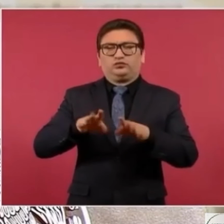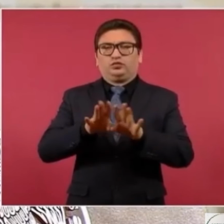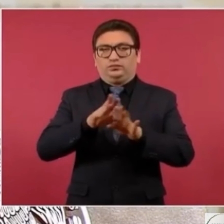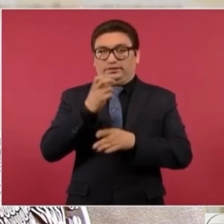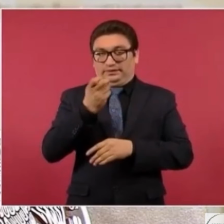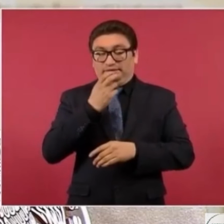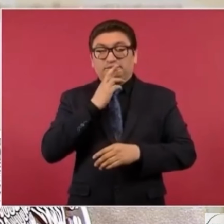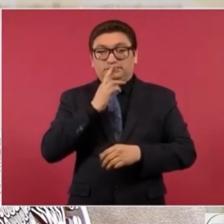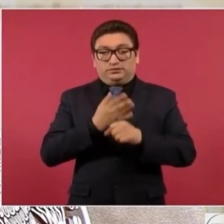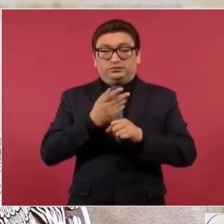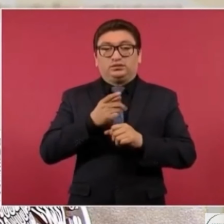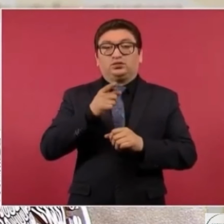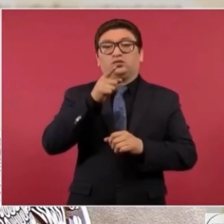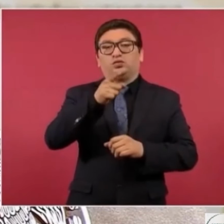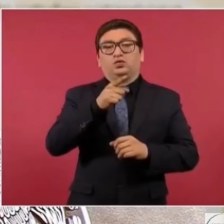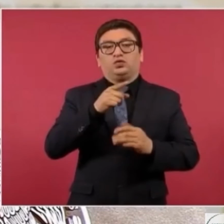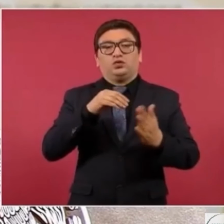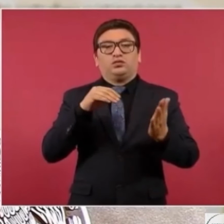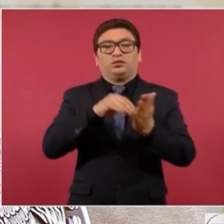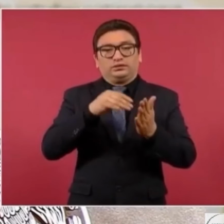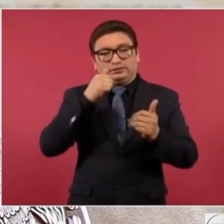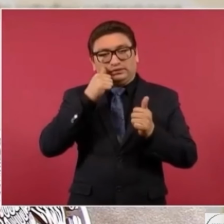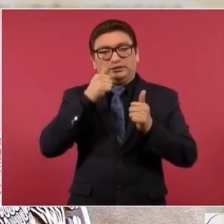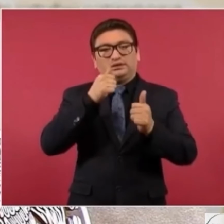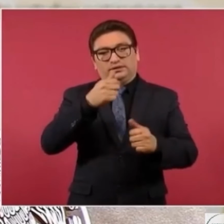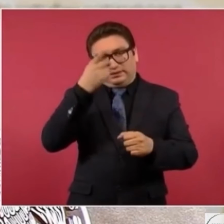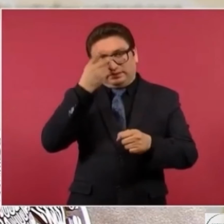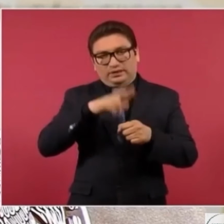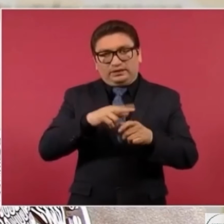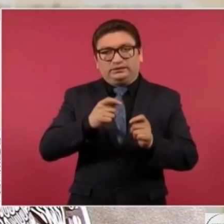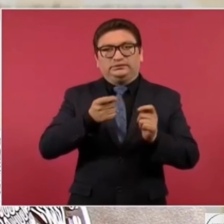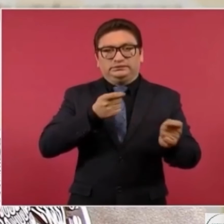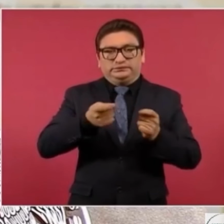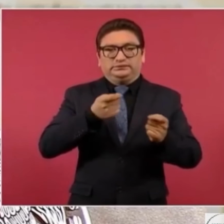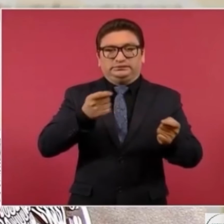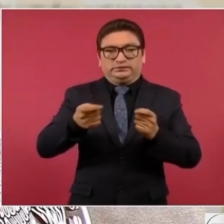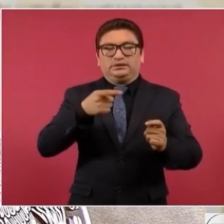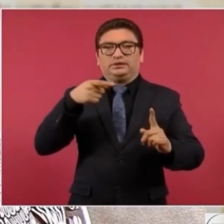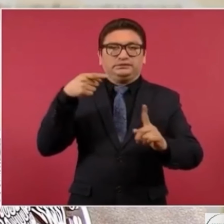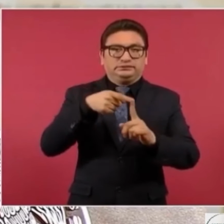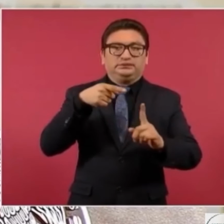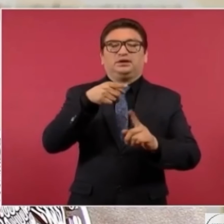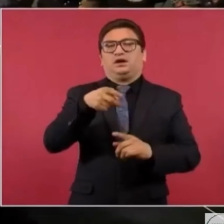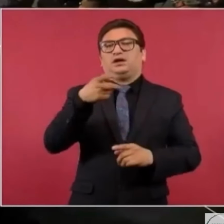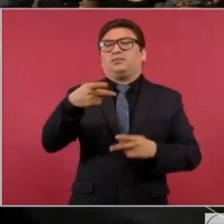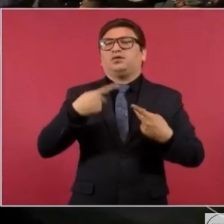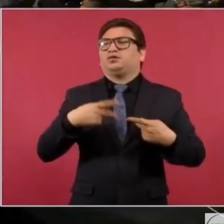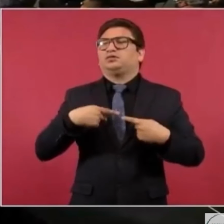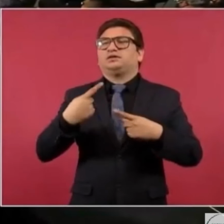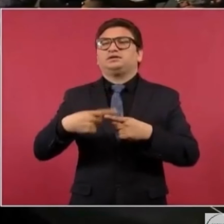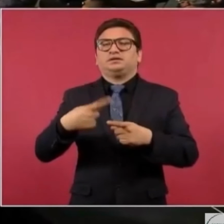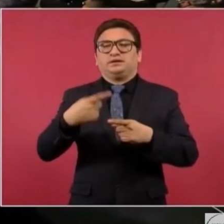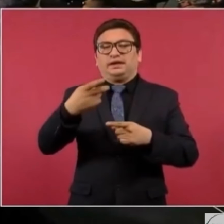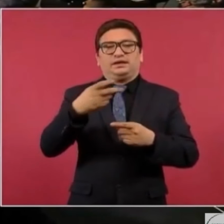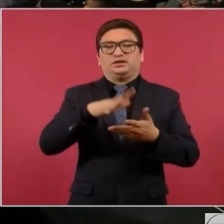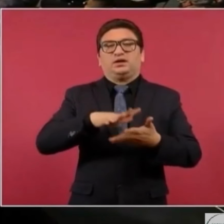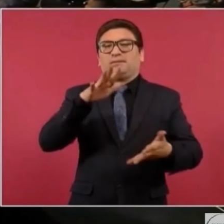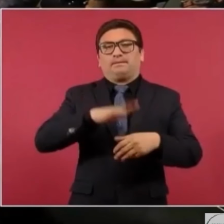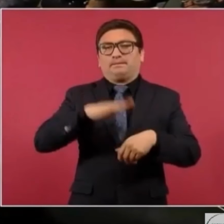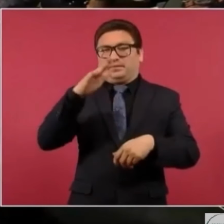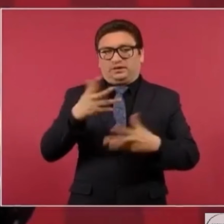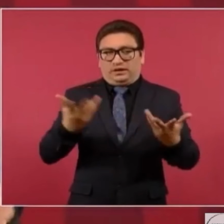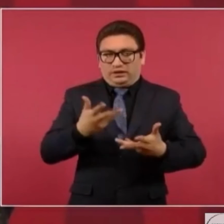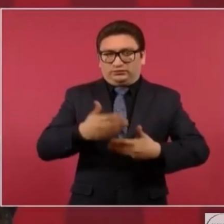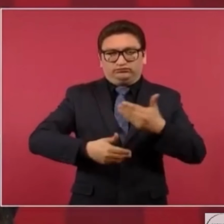solución y veo que usted pone mucha atención en la dirección y el personaje que la ocupa. Es más amplio que eso, como le digo,